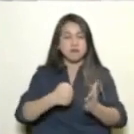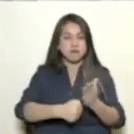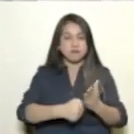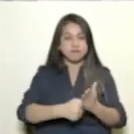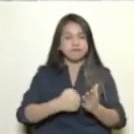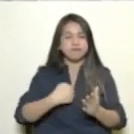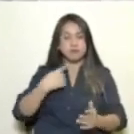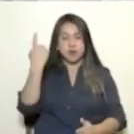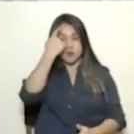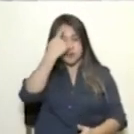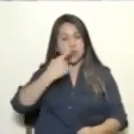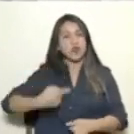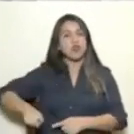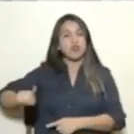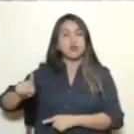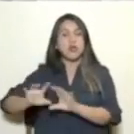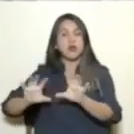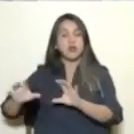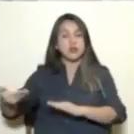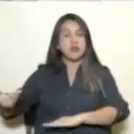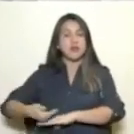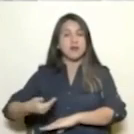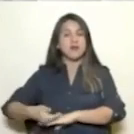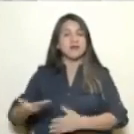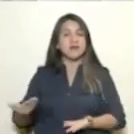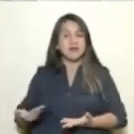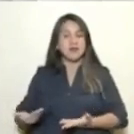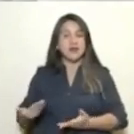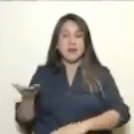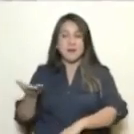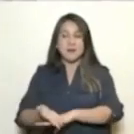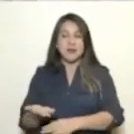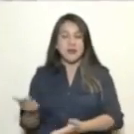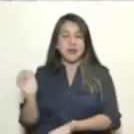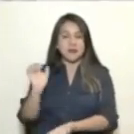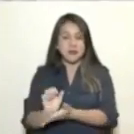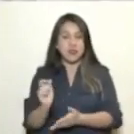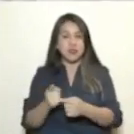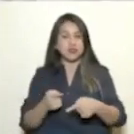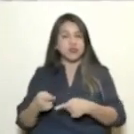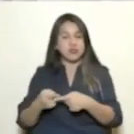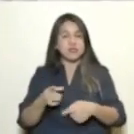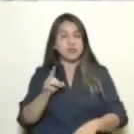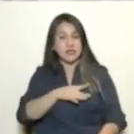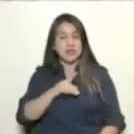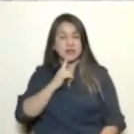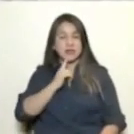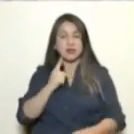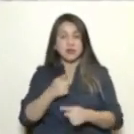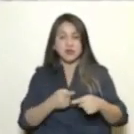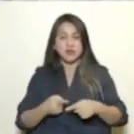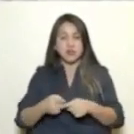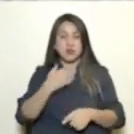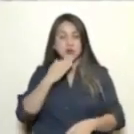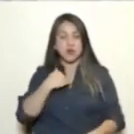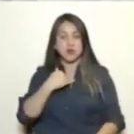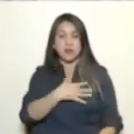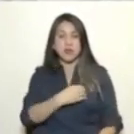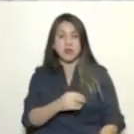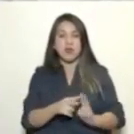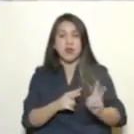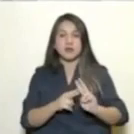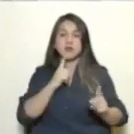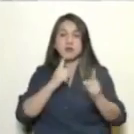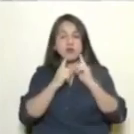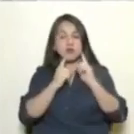demandas. Y esas otras demandas se demandan ¿a quién? Al Estado, a la sociedad chilena. Quiero una sociedad cuando mi hijo da un examen y